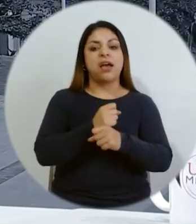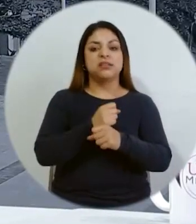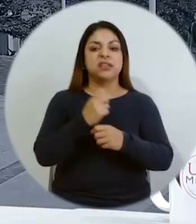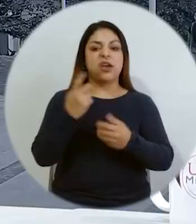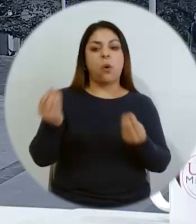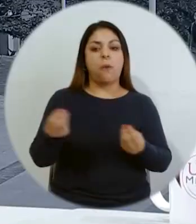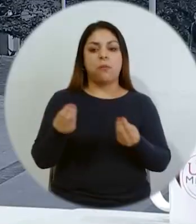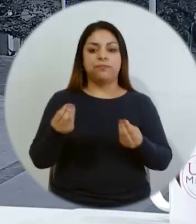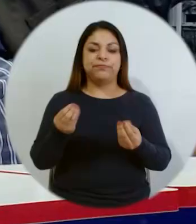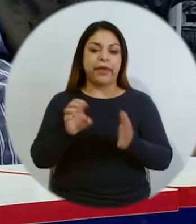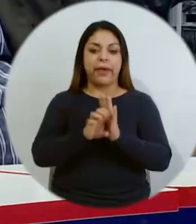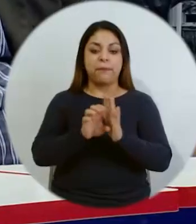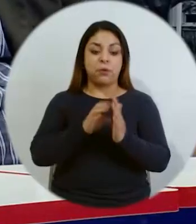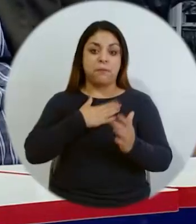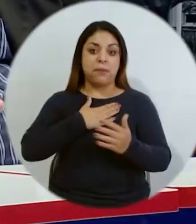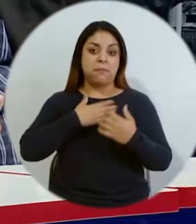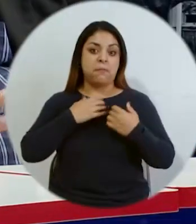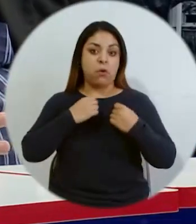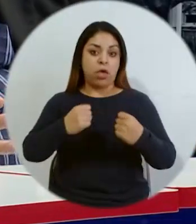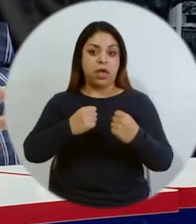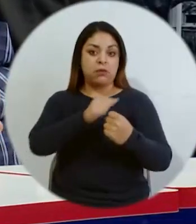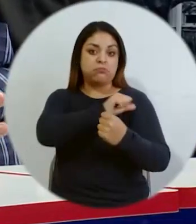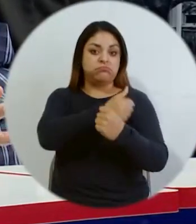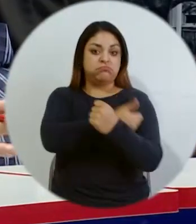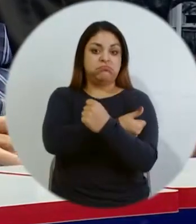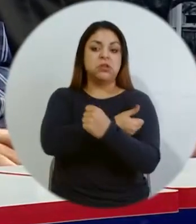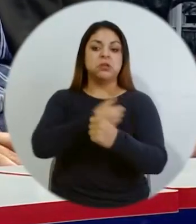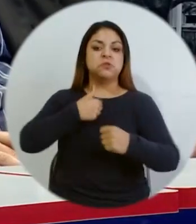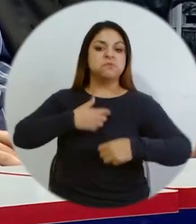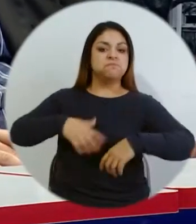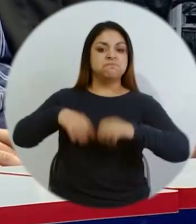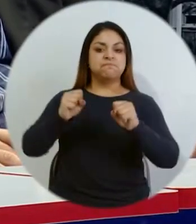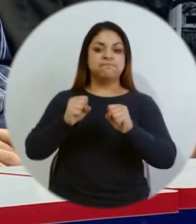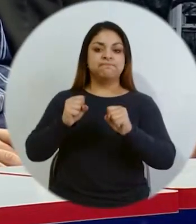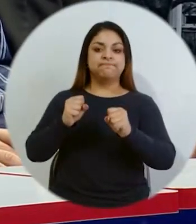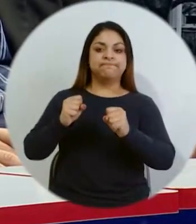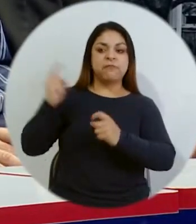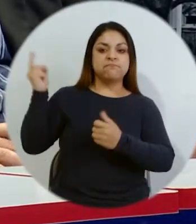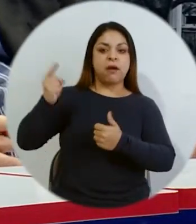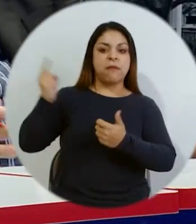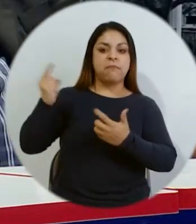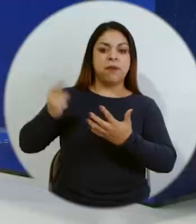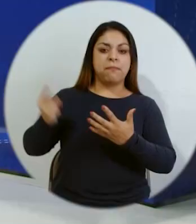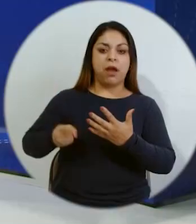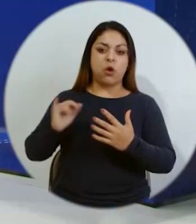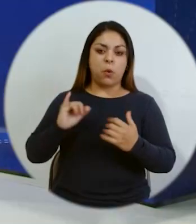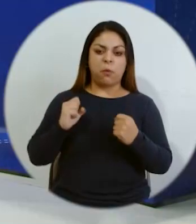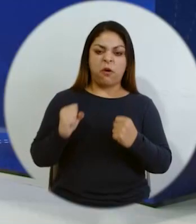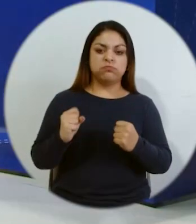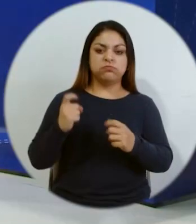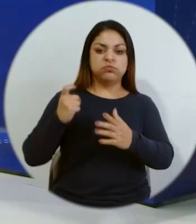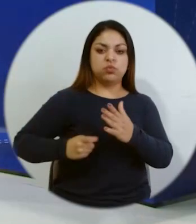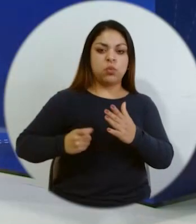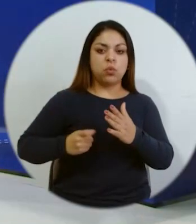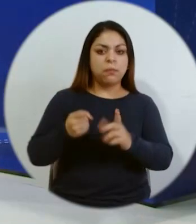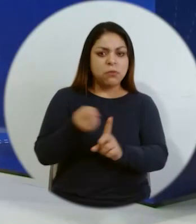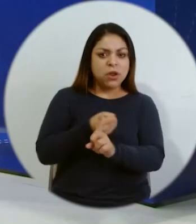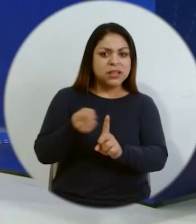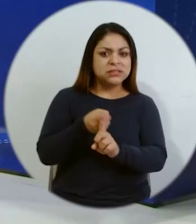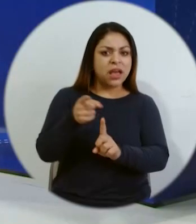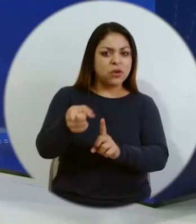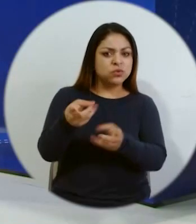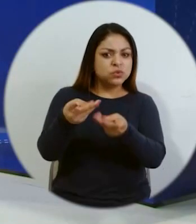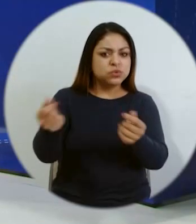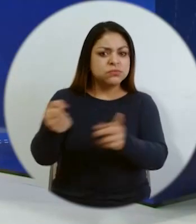haciendo un uso autoritario del poder, ¿verdad? Y que creen que la forma en la que se resuelven los problemas de violencia son con más violencia. Por ejemplo, se ha propuesto